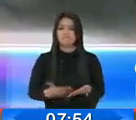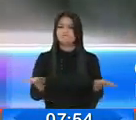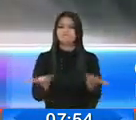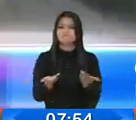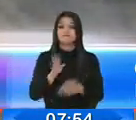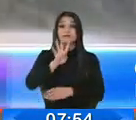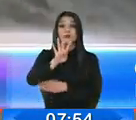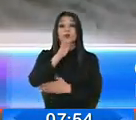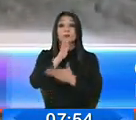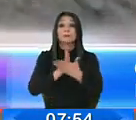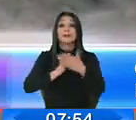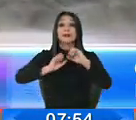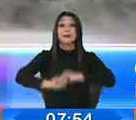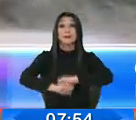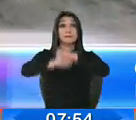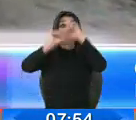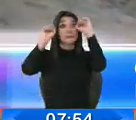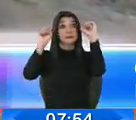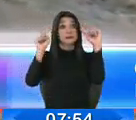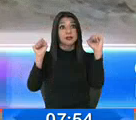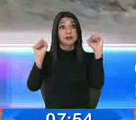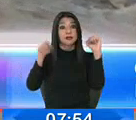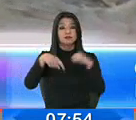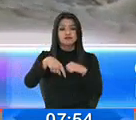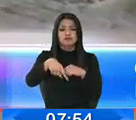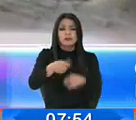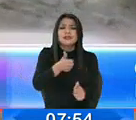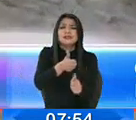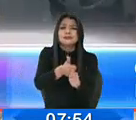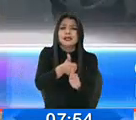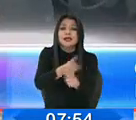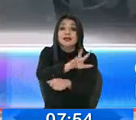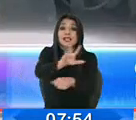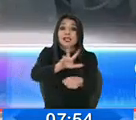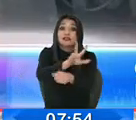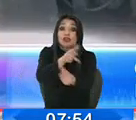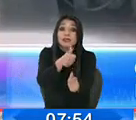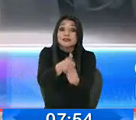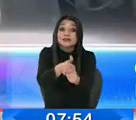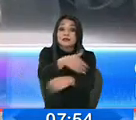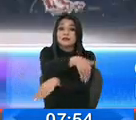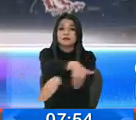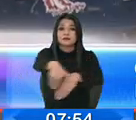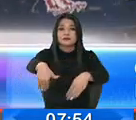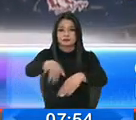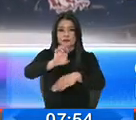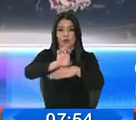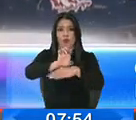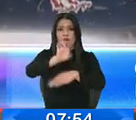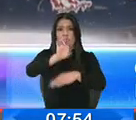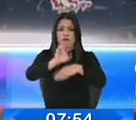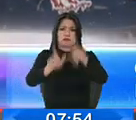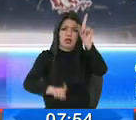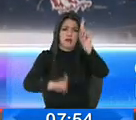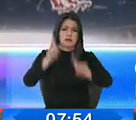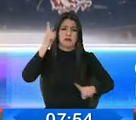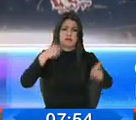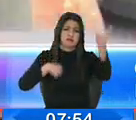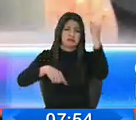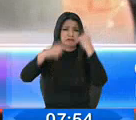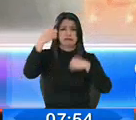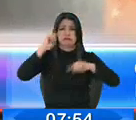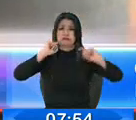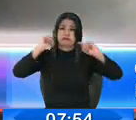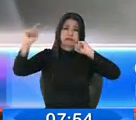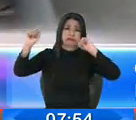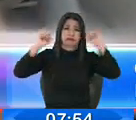las 4:30 de la madrugada, a 3 horas de llegar a la frontera ecuatoriana. Gritos, llantos y desesperación